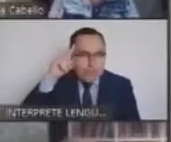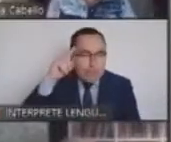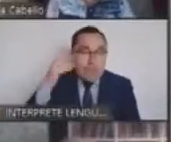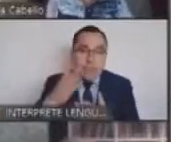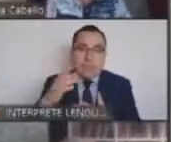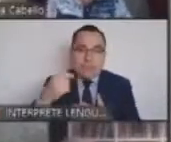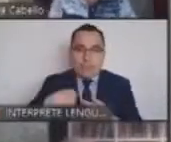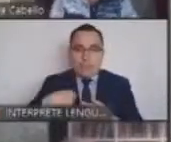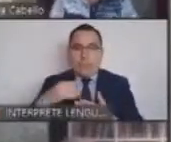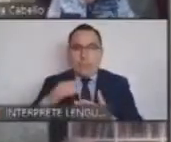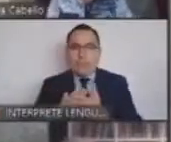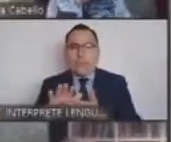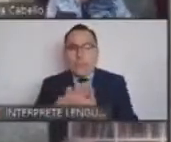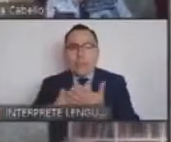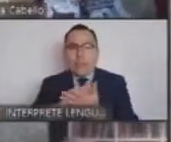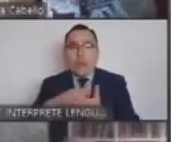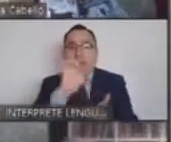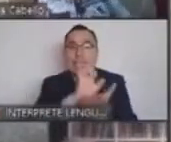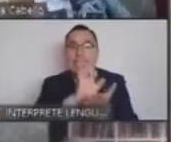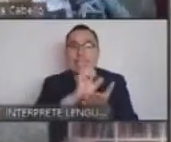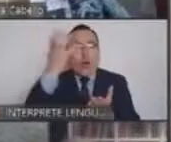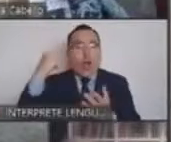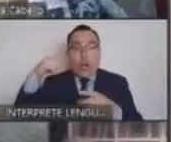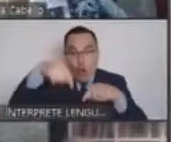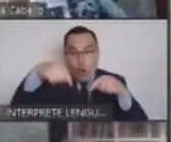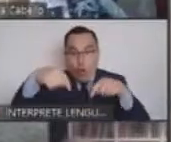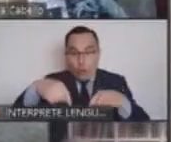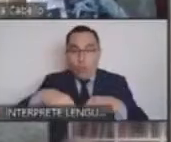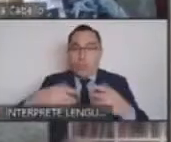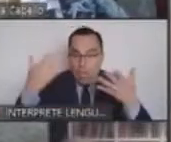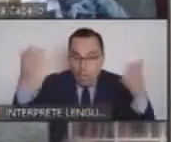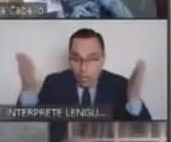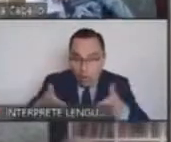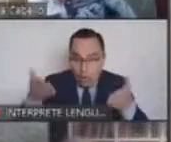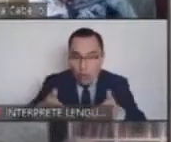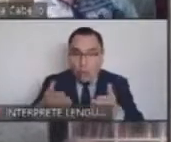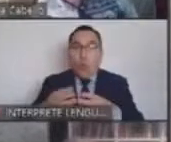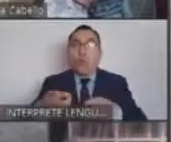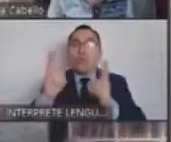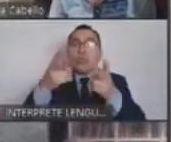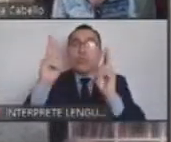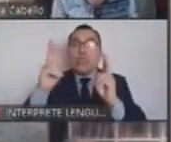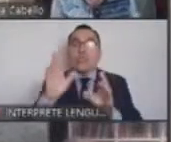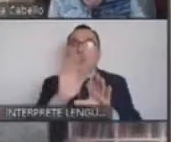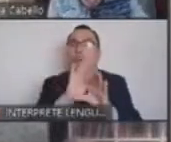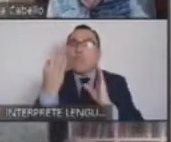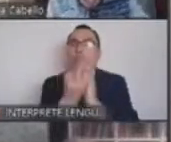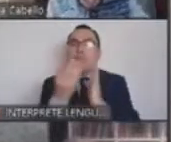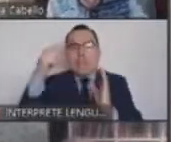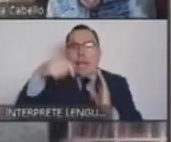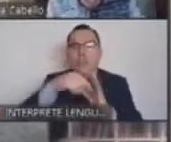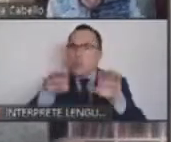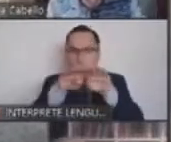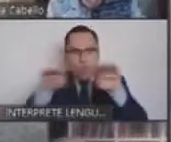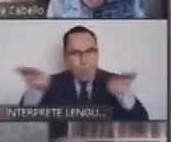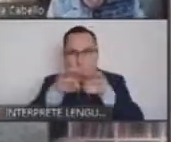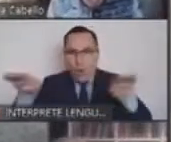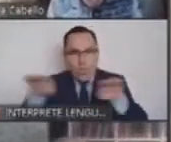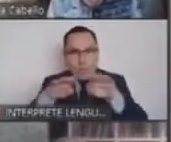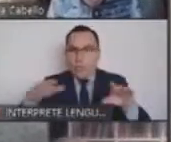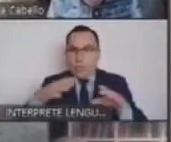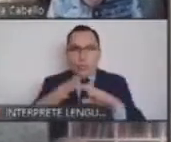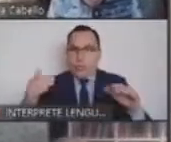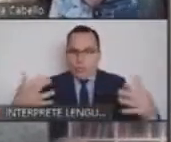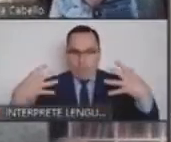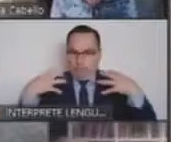desde el advenimiento del Estado moderno constitucional existe un derecho fundamental de acceso a igualdad de condiciones en los cargos públicos, y